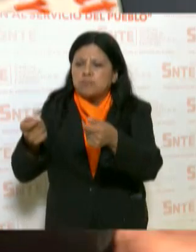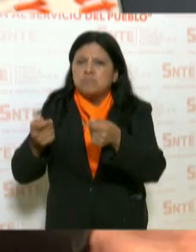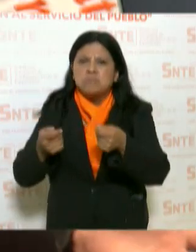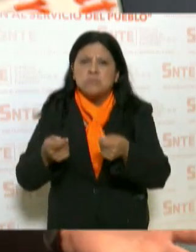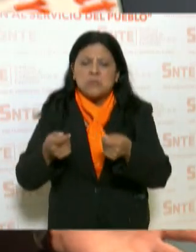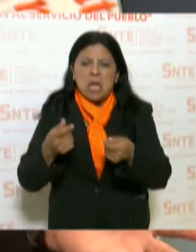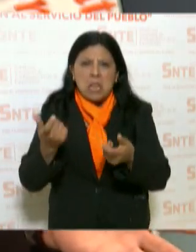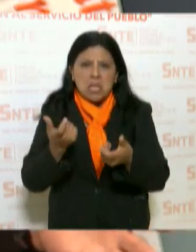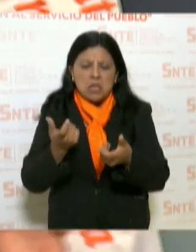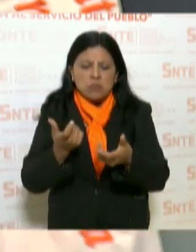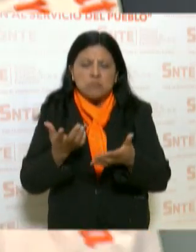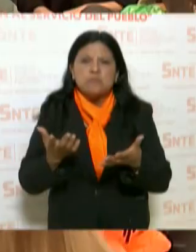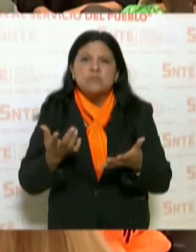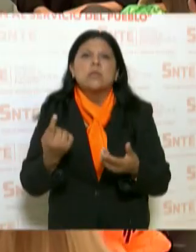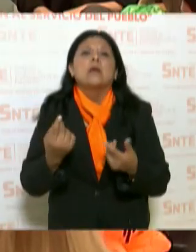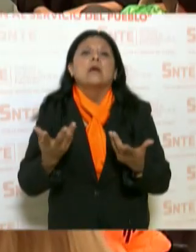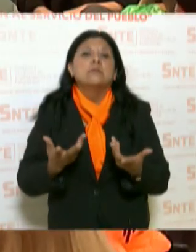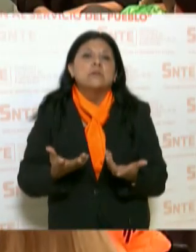hacemos?